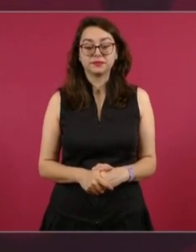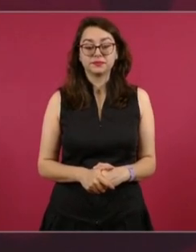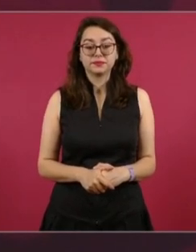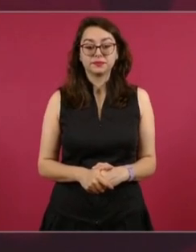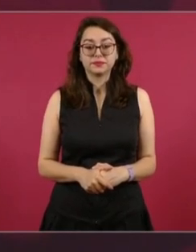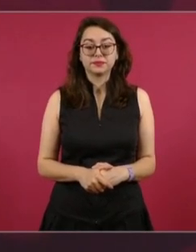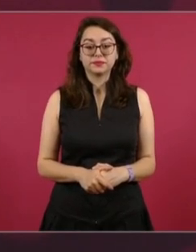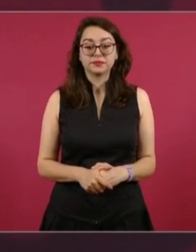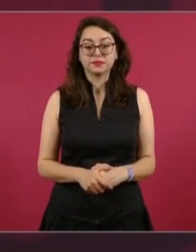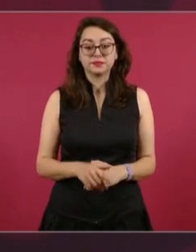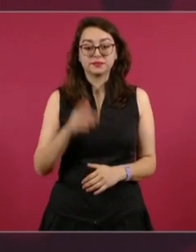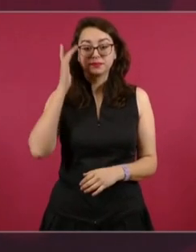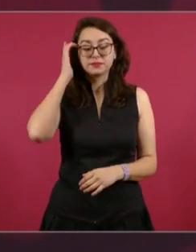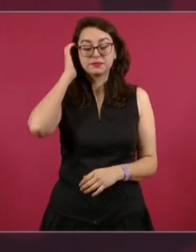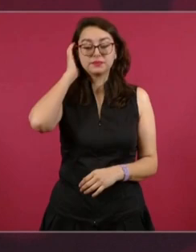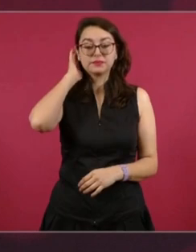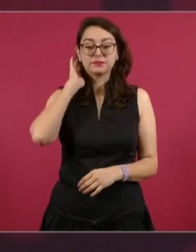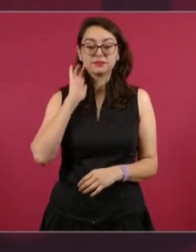Preventiva.